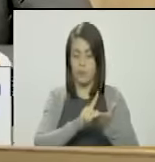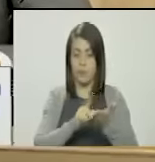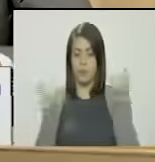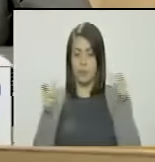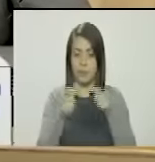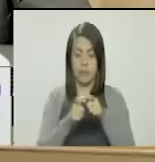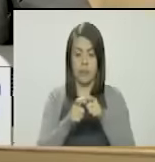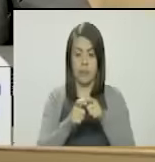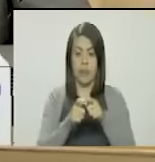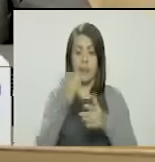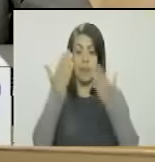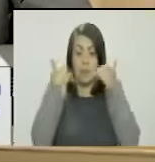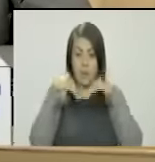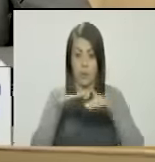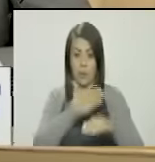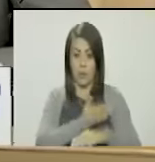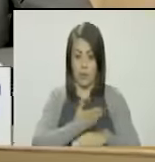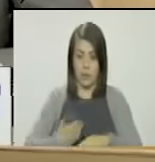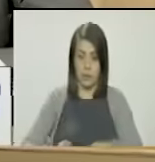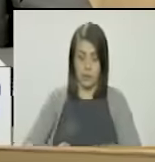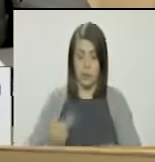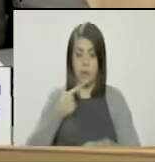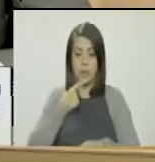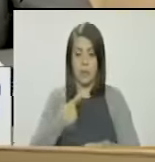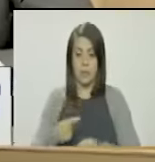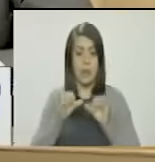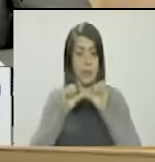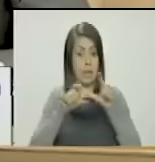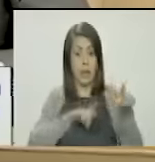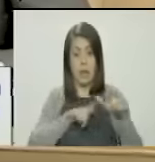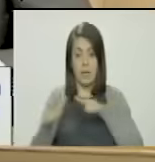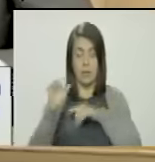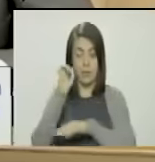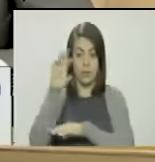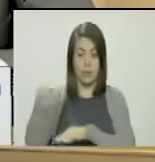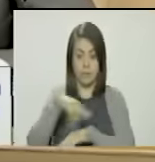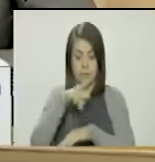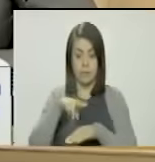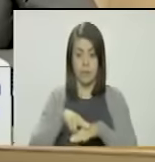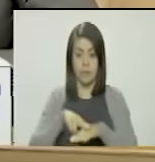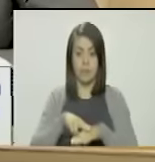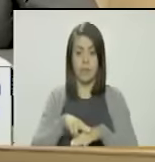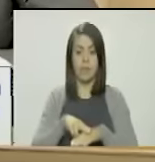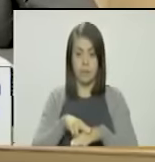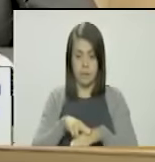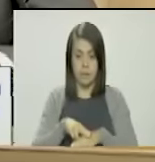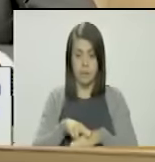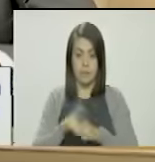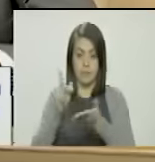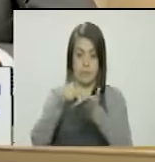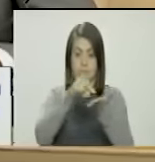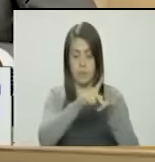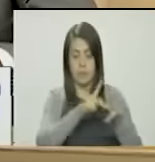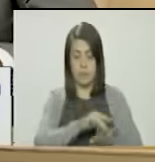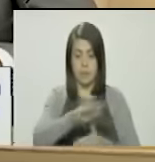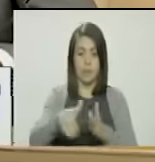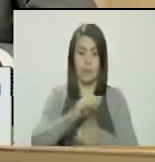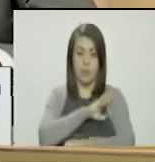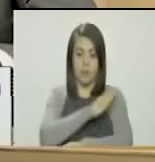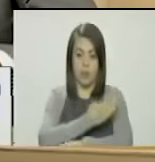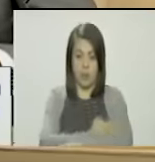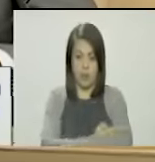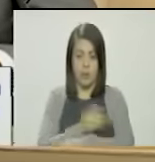la sesión. Seguidamente, el presidente declarará instalada la Asamblea Nacional y lo participará al